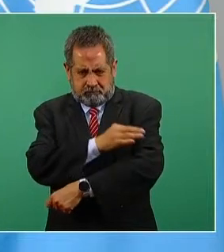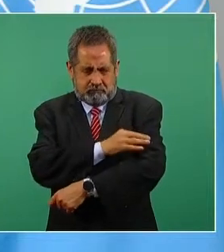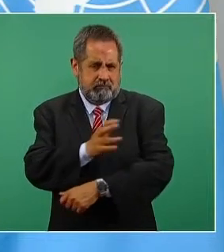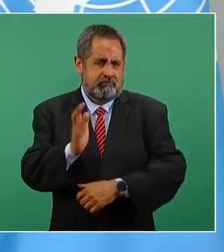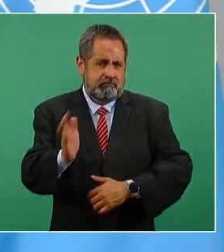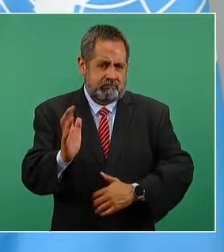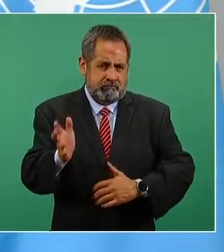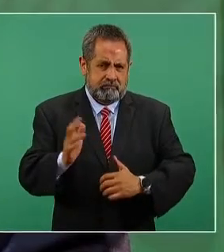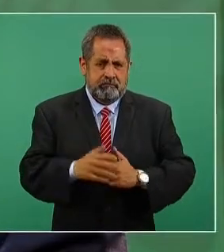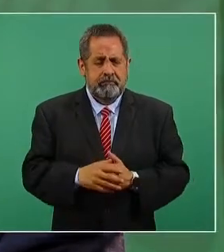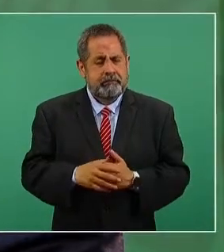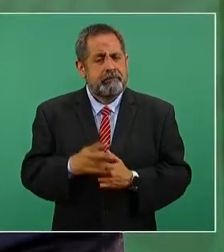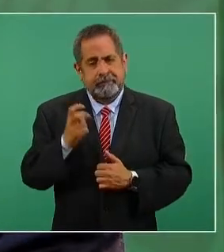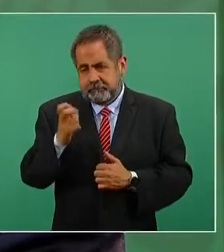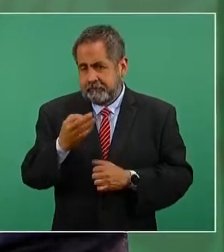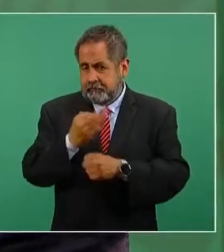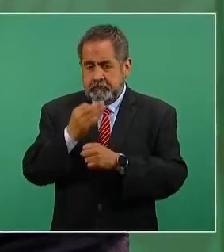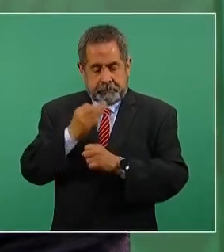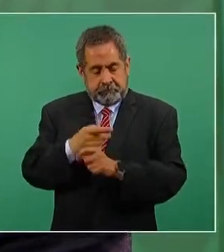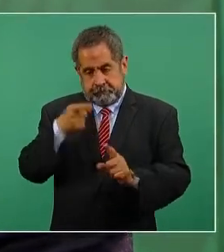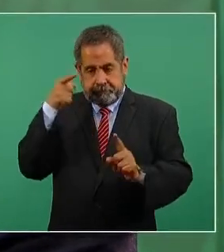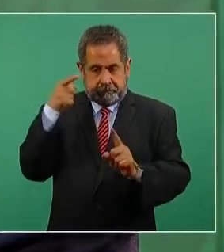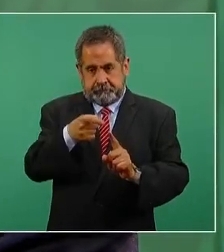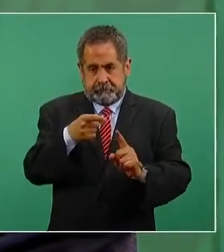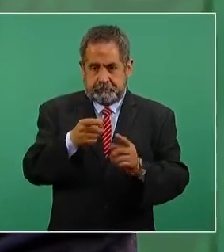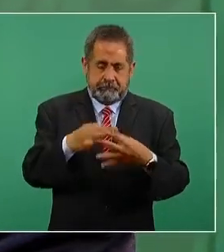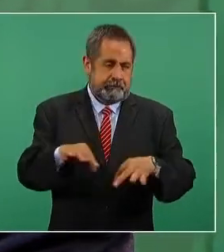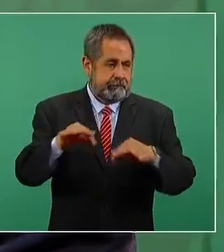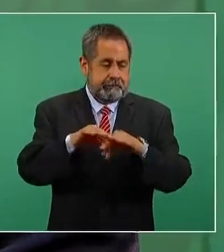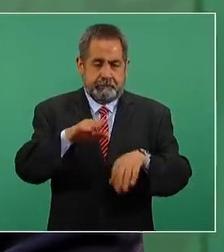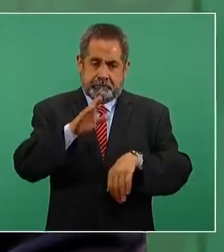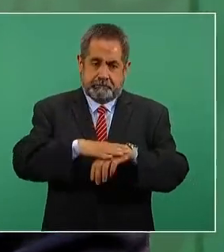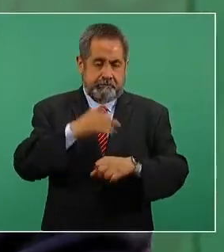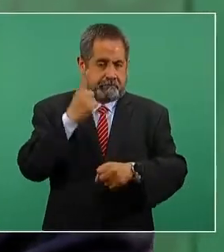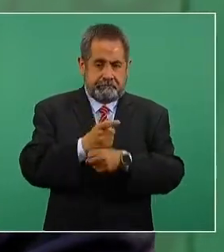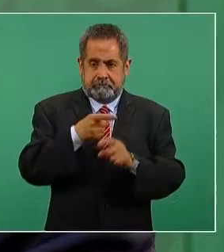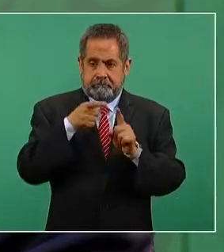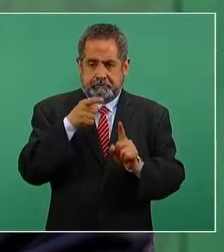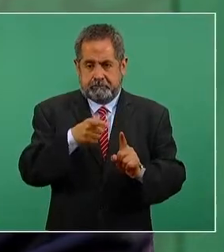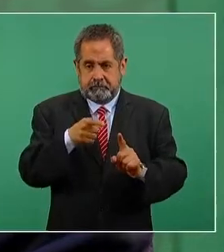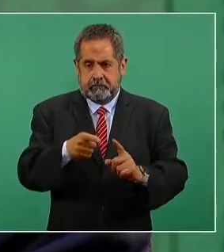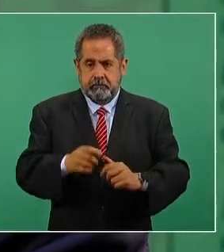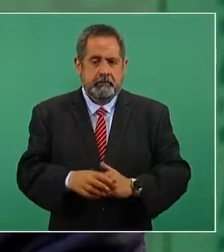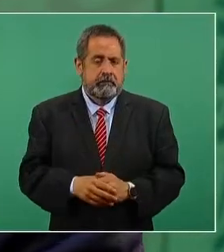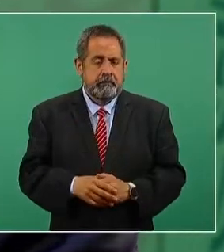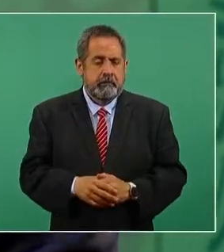que es nuestra población ahora preferente.